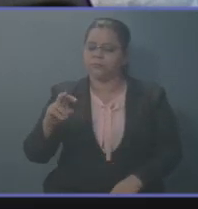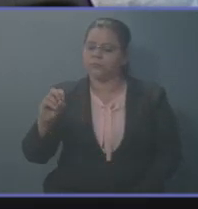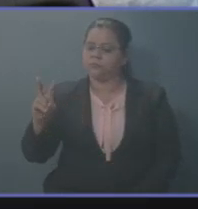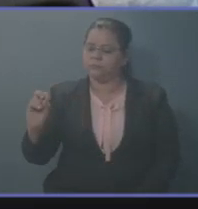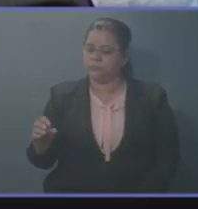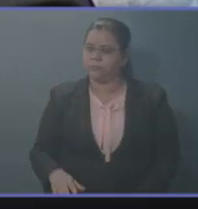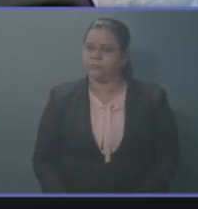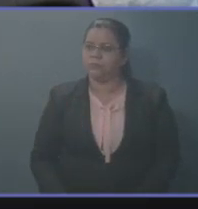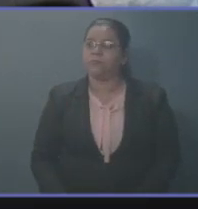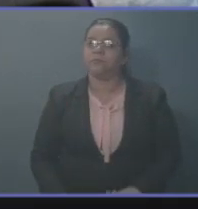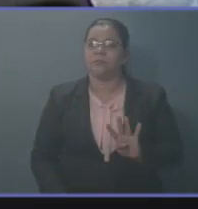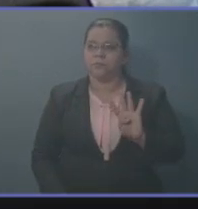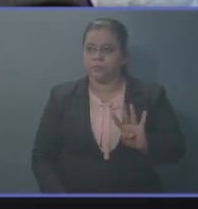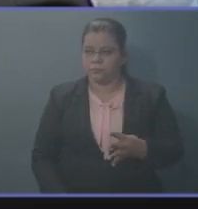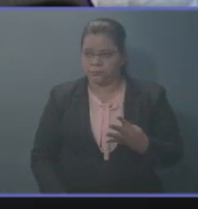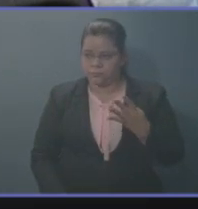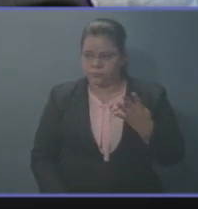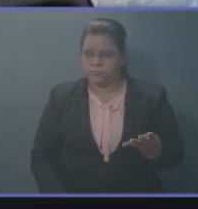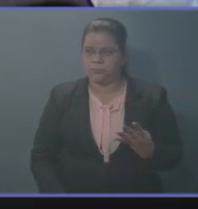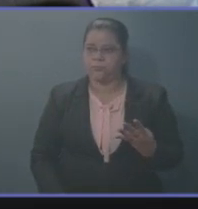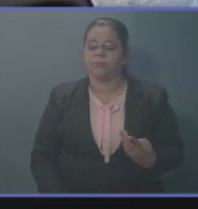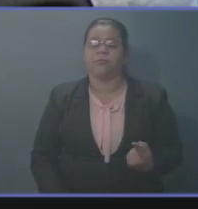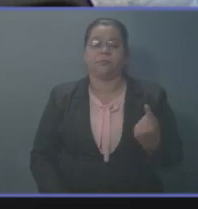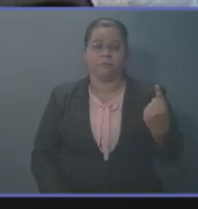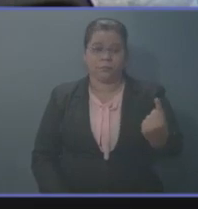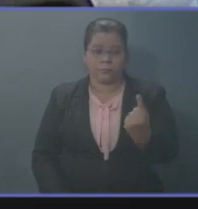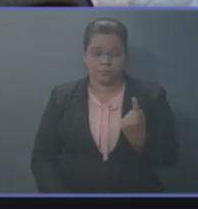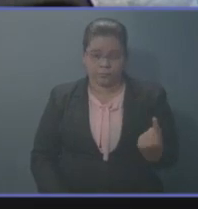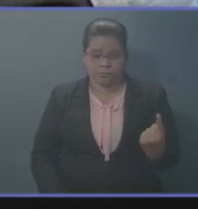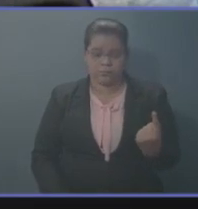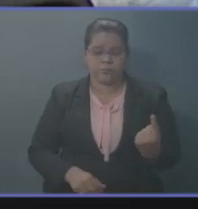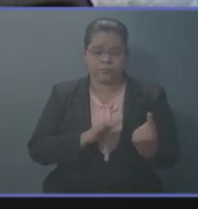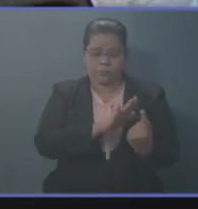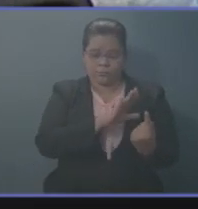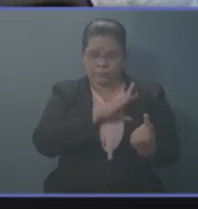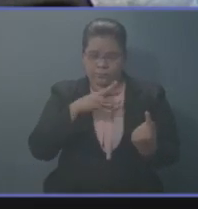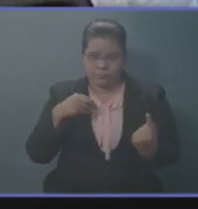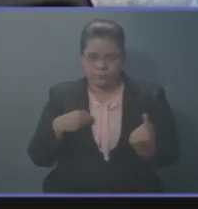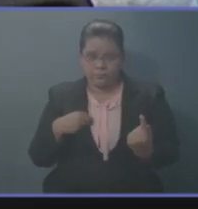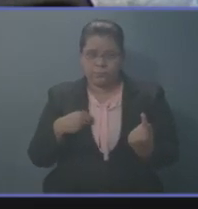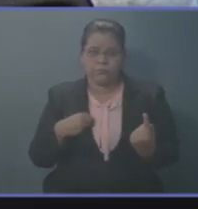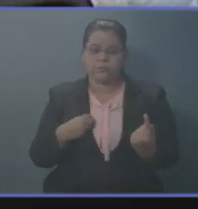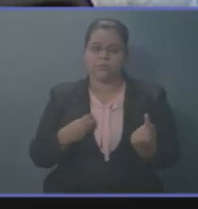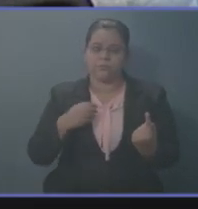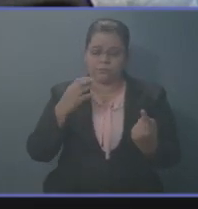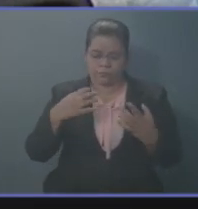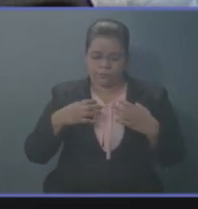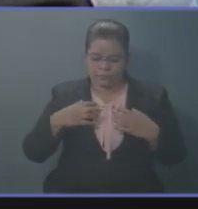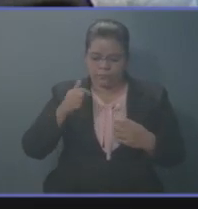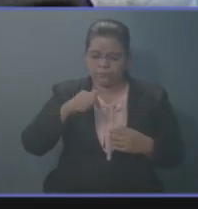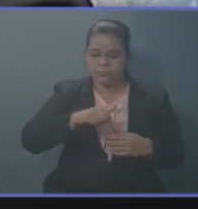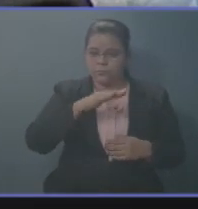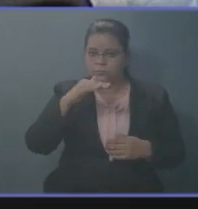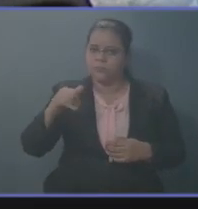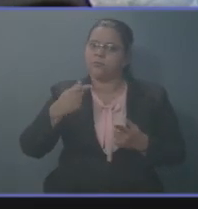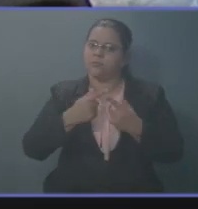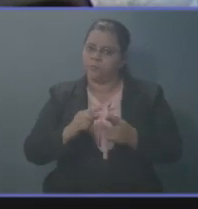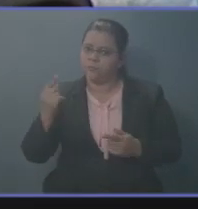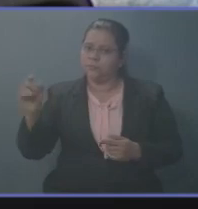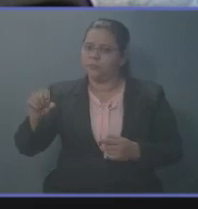167-2020. 4. A los salvadoreños, su familia nuclear y extranjeros residentes en el país que ingresen al